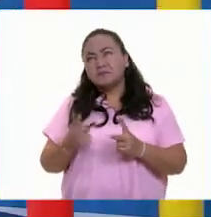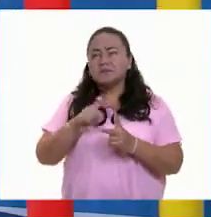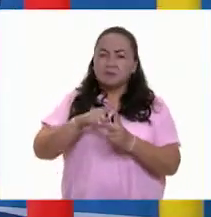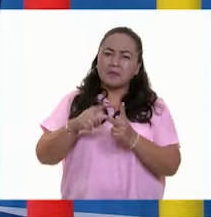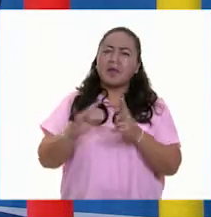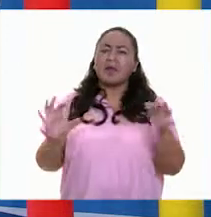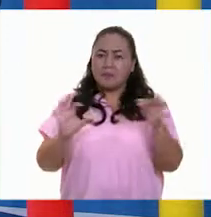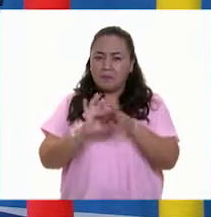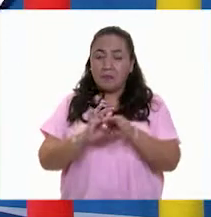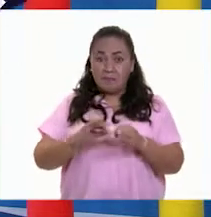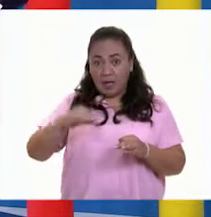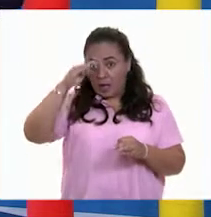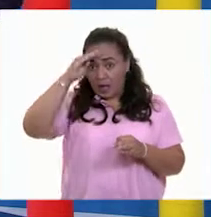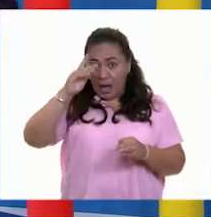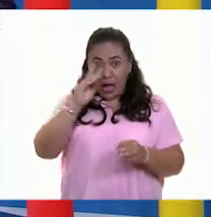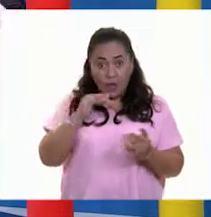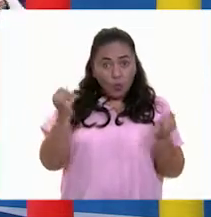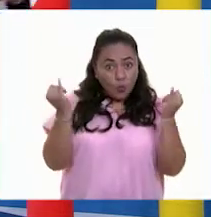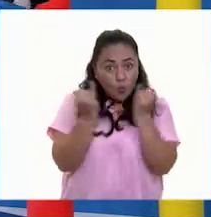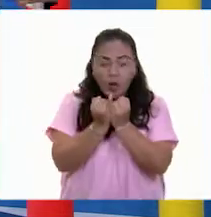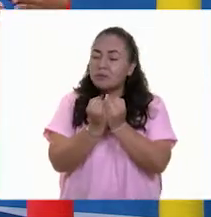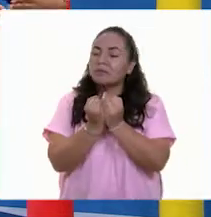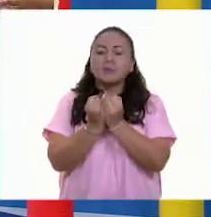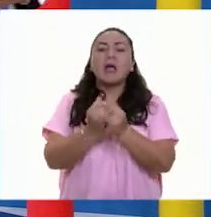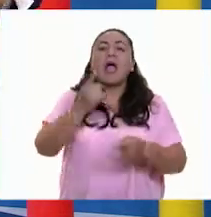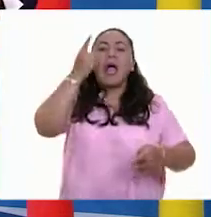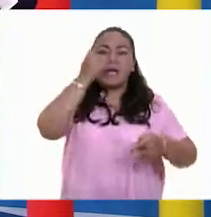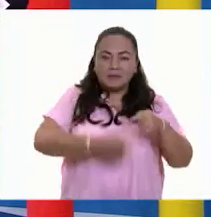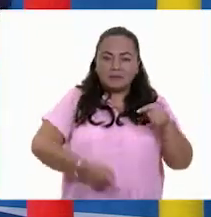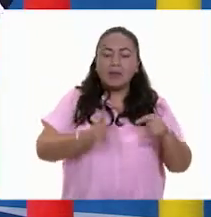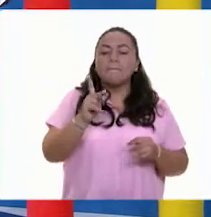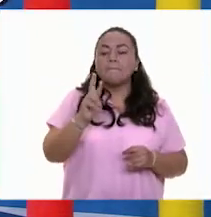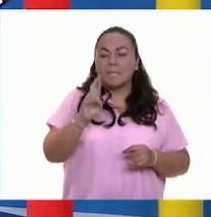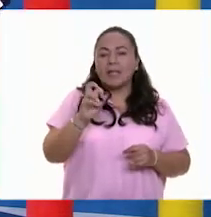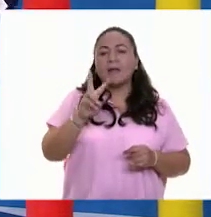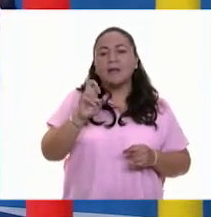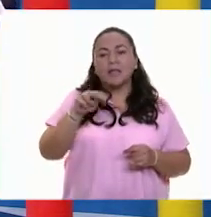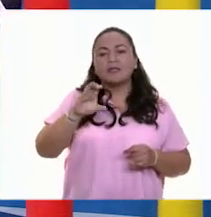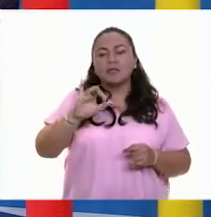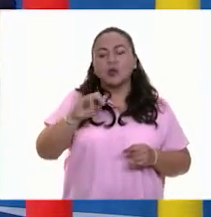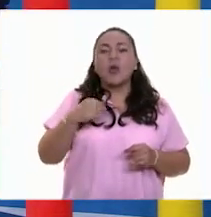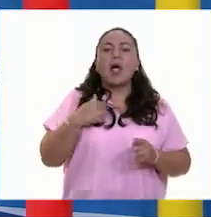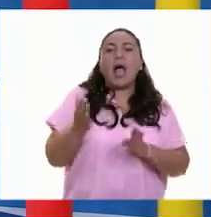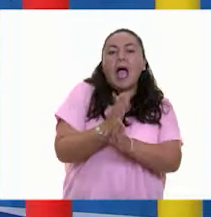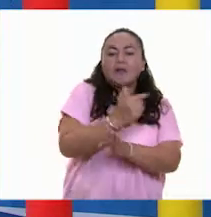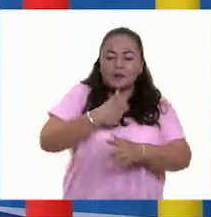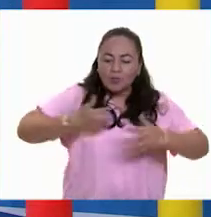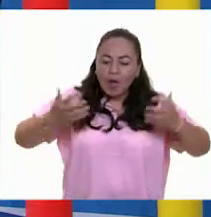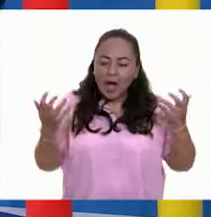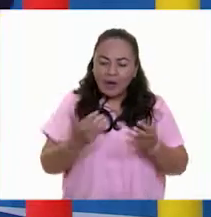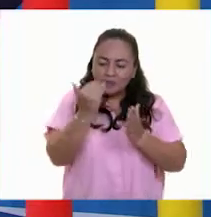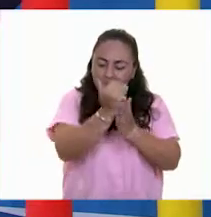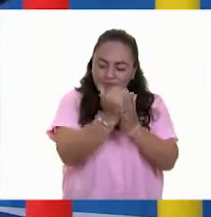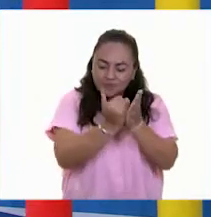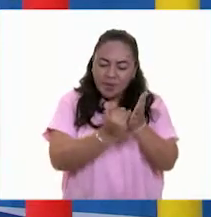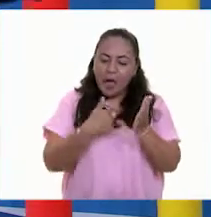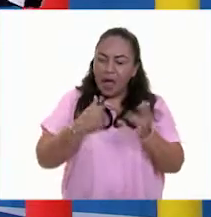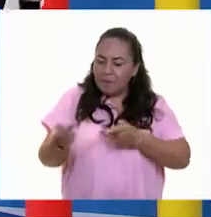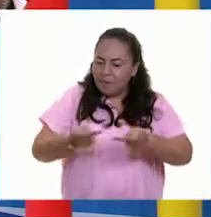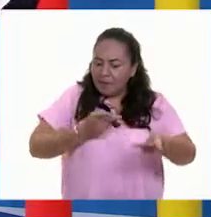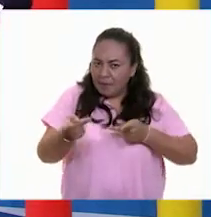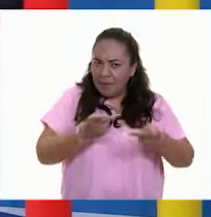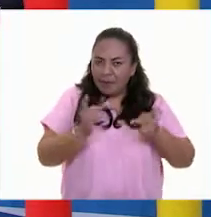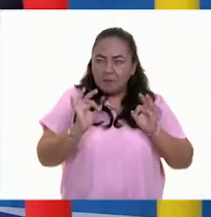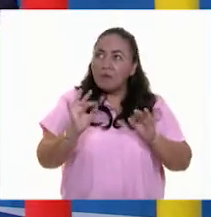tienen relación, no significan lo mismo. La prevención es la aplicación de medidas para evitar que un evento se convierta en un